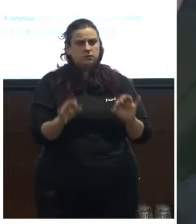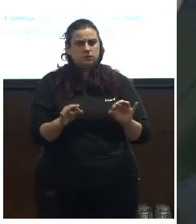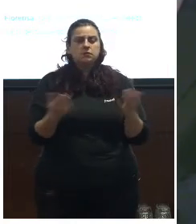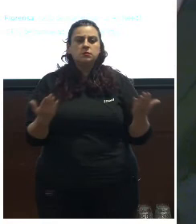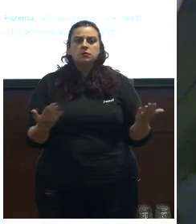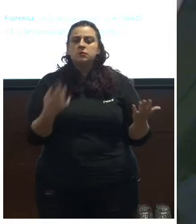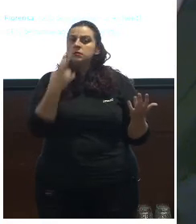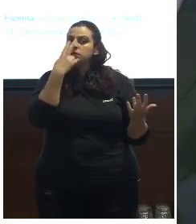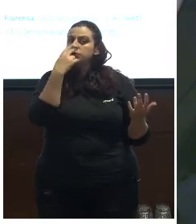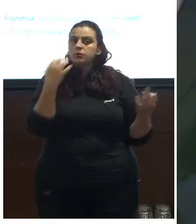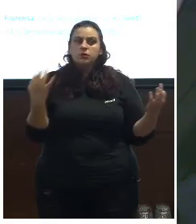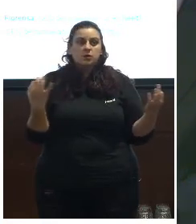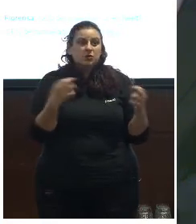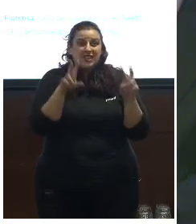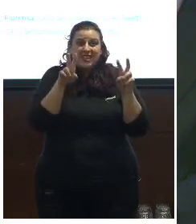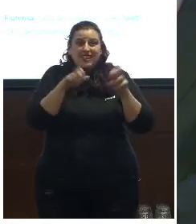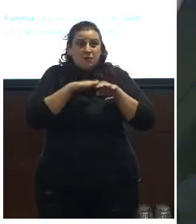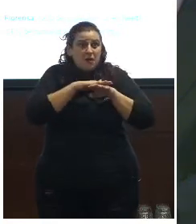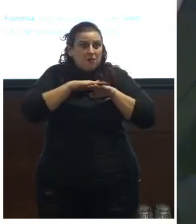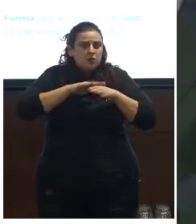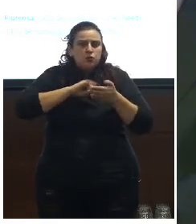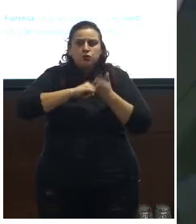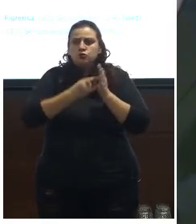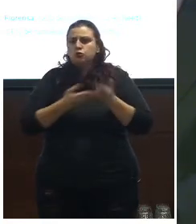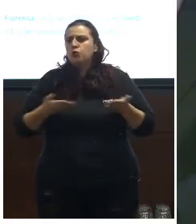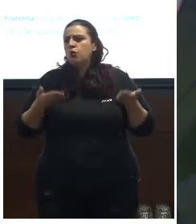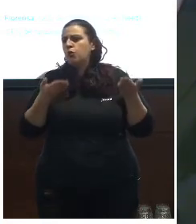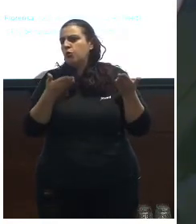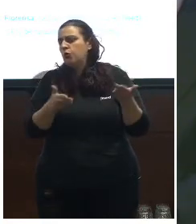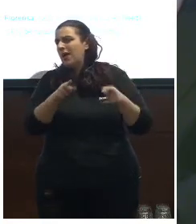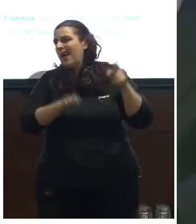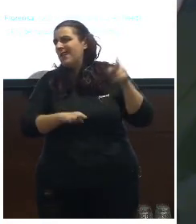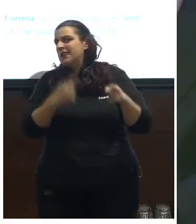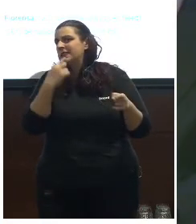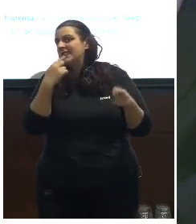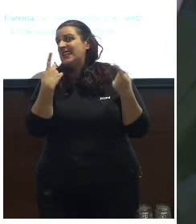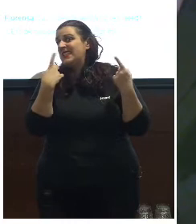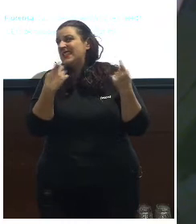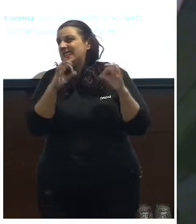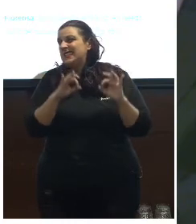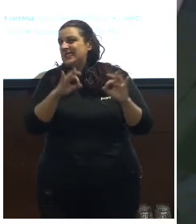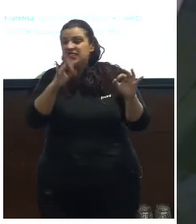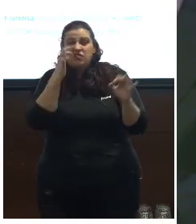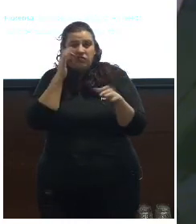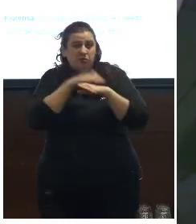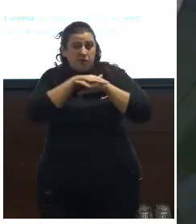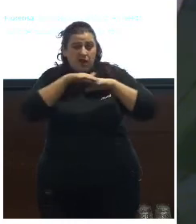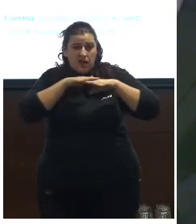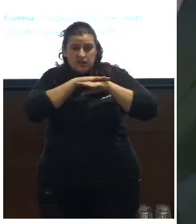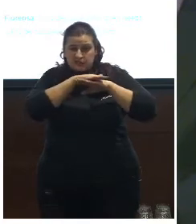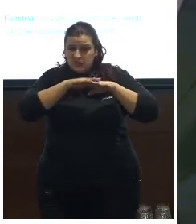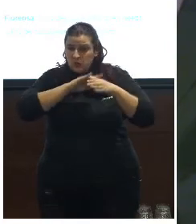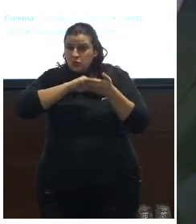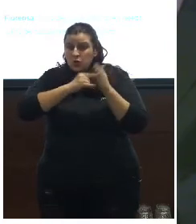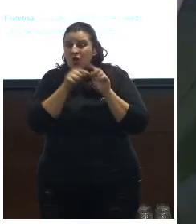solucionar cuestiones muy básicas, que a veces llevamos necesidades especiales a cuestiones que son muy básicas, solucionarlas en